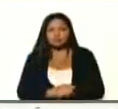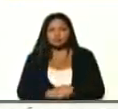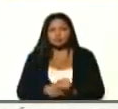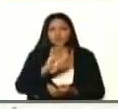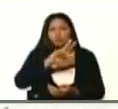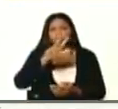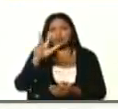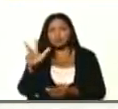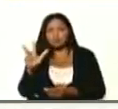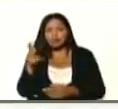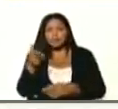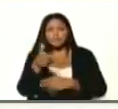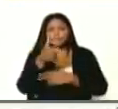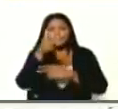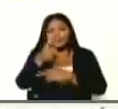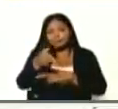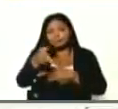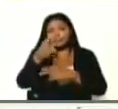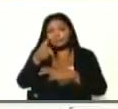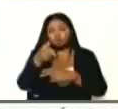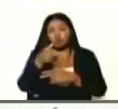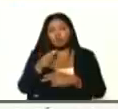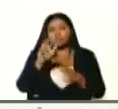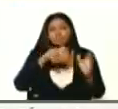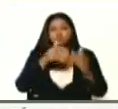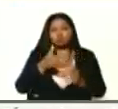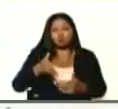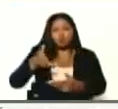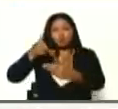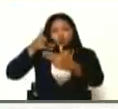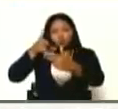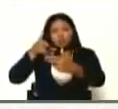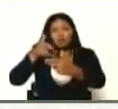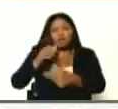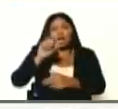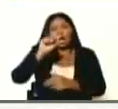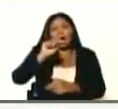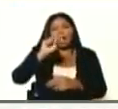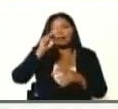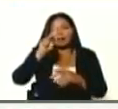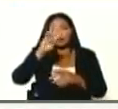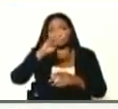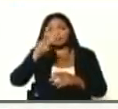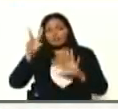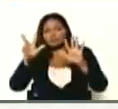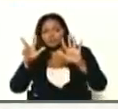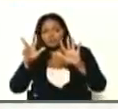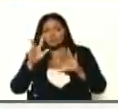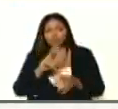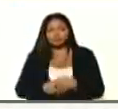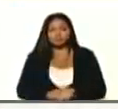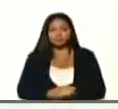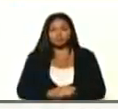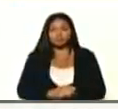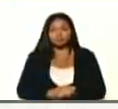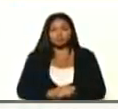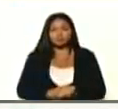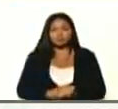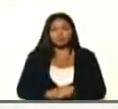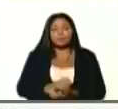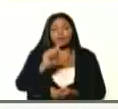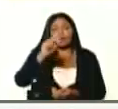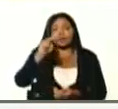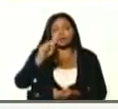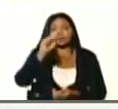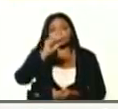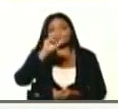53 pistolas, 18 fusiles, entre ellos 3 fusiles AK-47 y 4 fusiles AK-103.